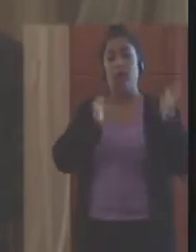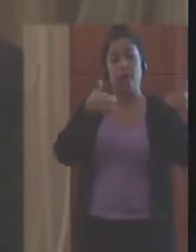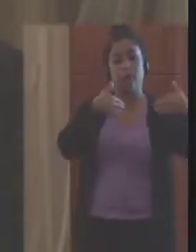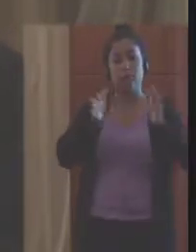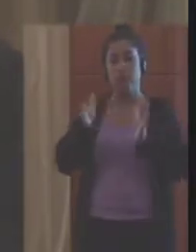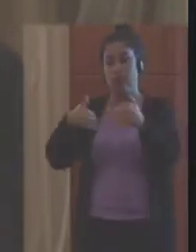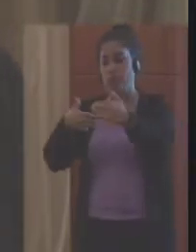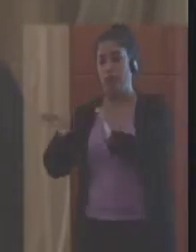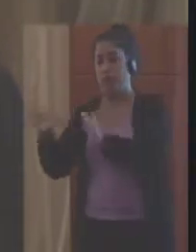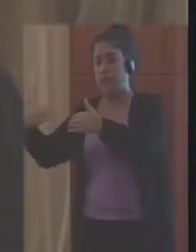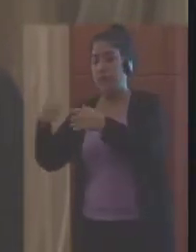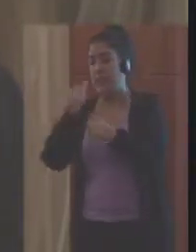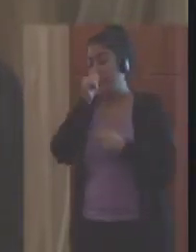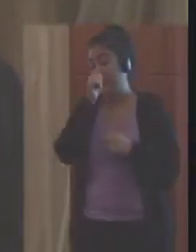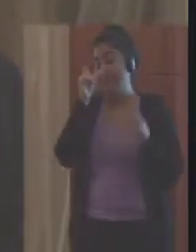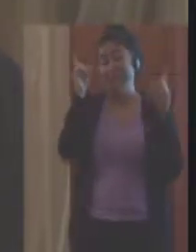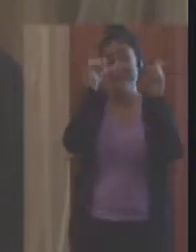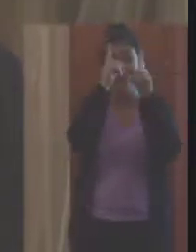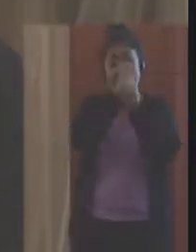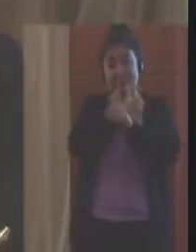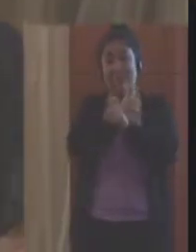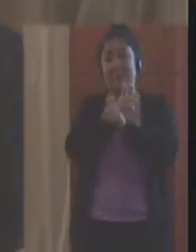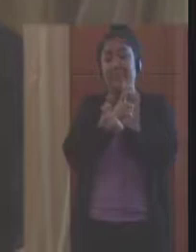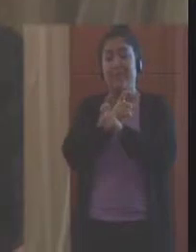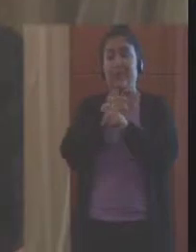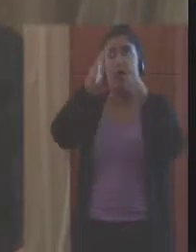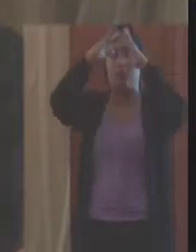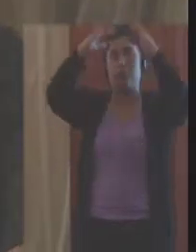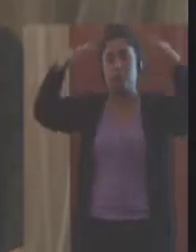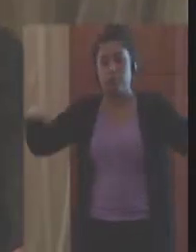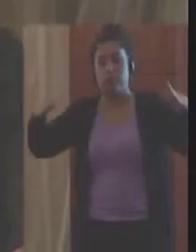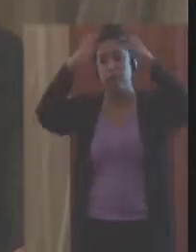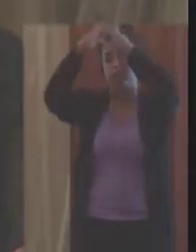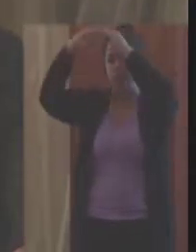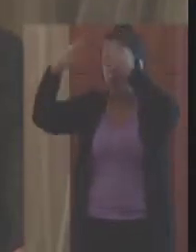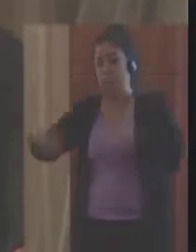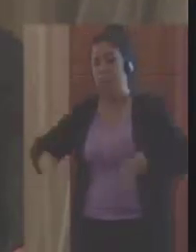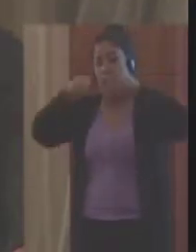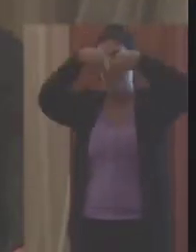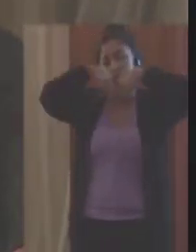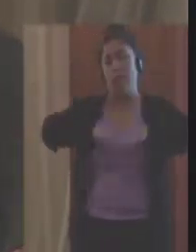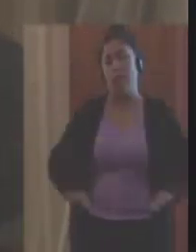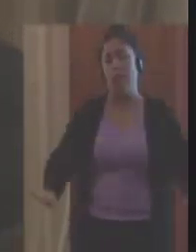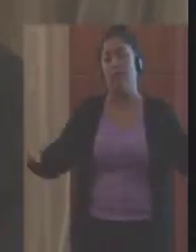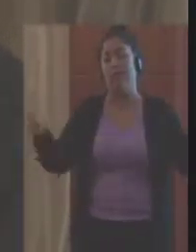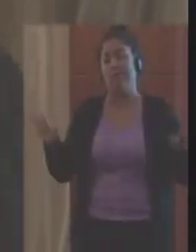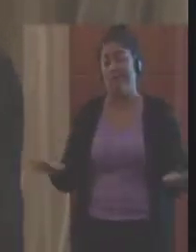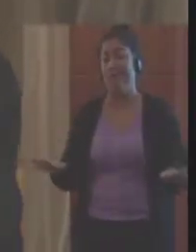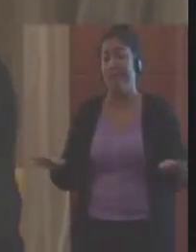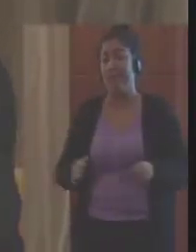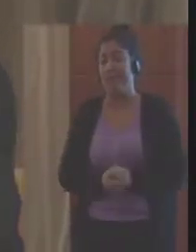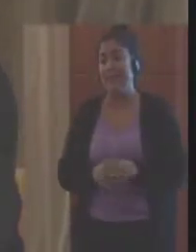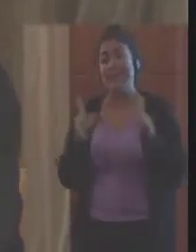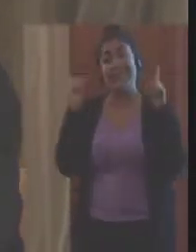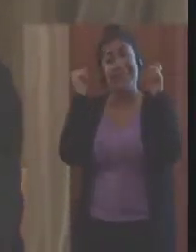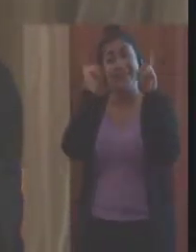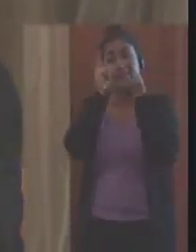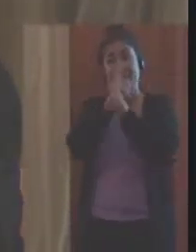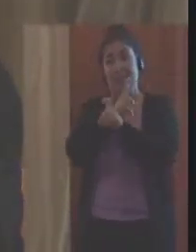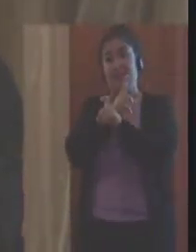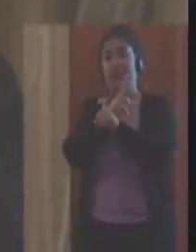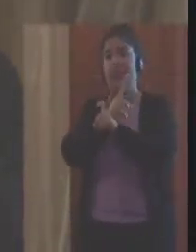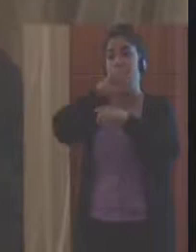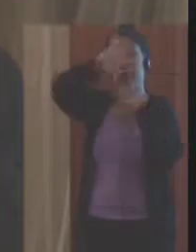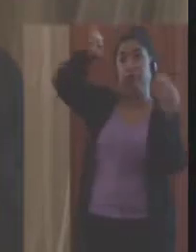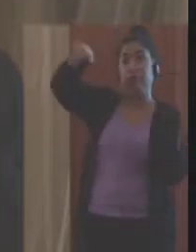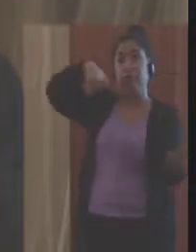So they Kingston were structurally perdieron strong, sus techos but por completo. we Entonces, didn't have a hurricane for estructuralmente such a long eran time that the fuertes, pero building no habíamos tenido un huracán